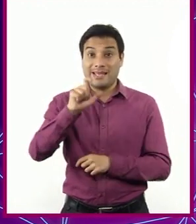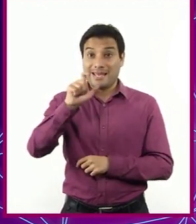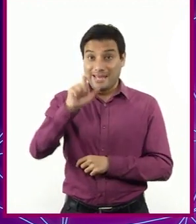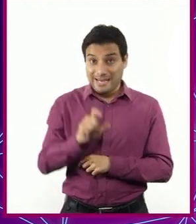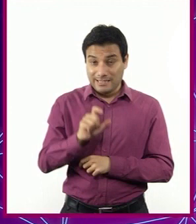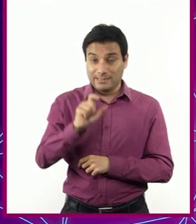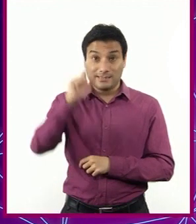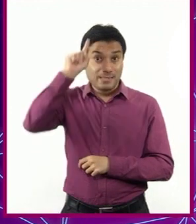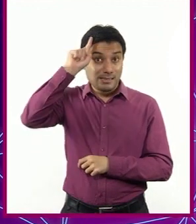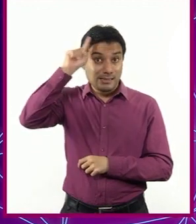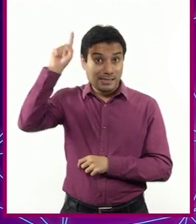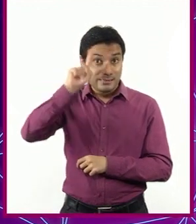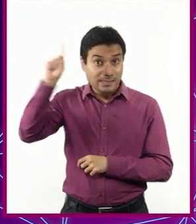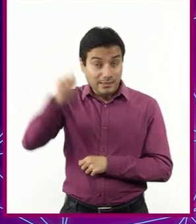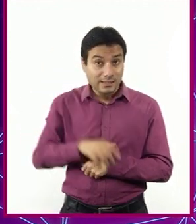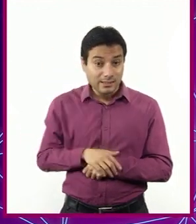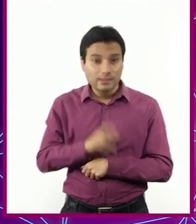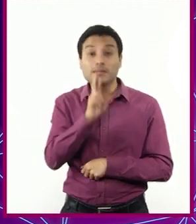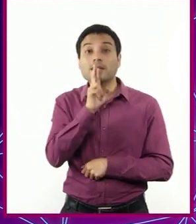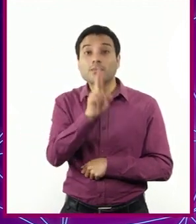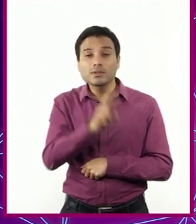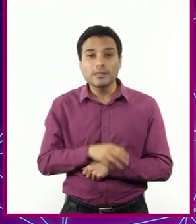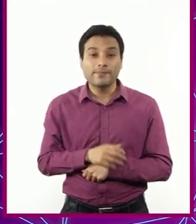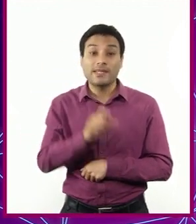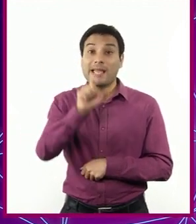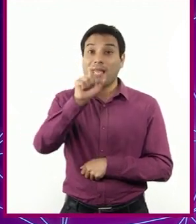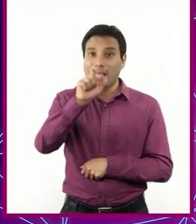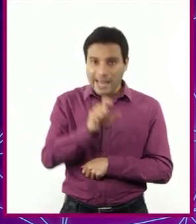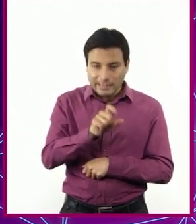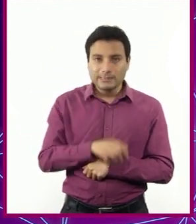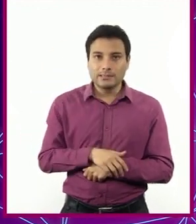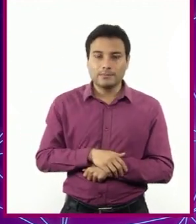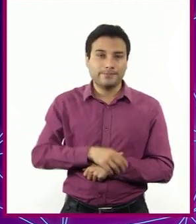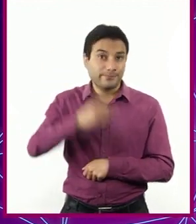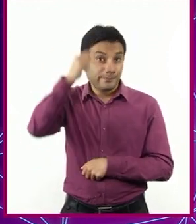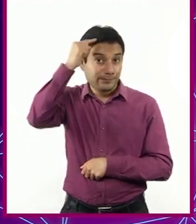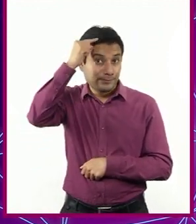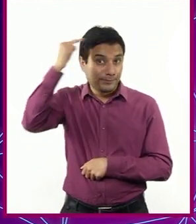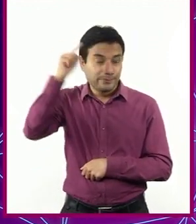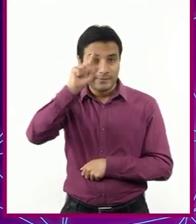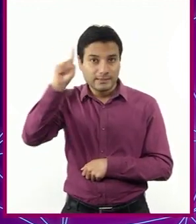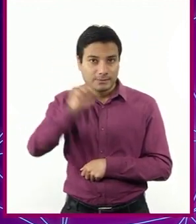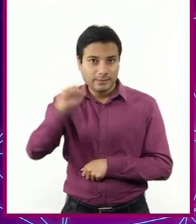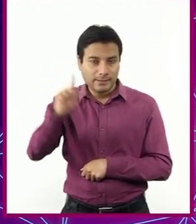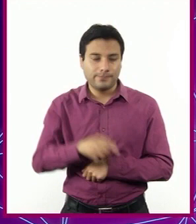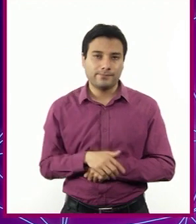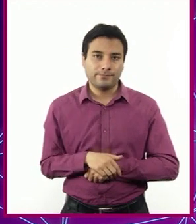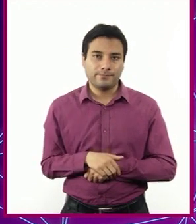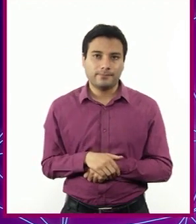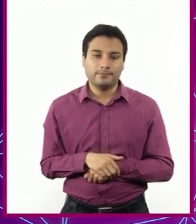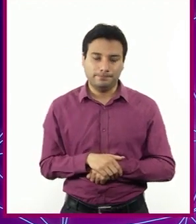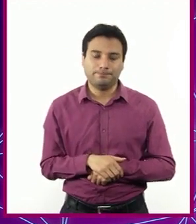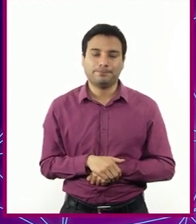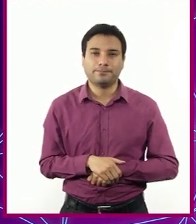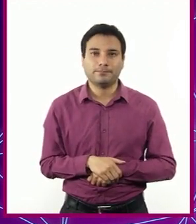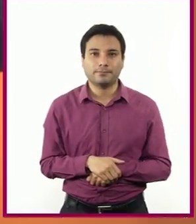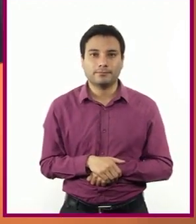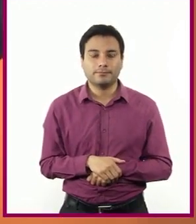z es igual a x elevado al simétrico de z o a la menos